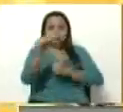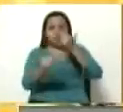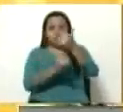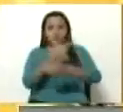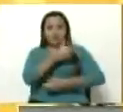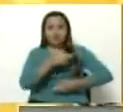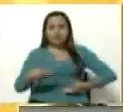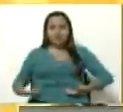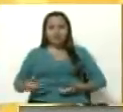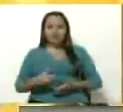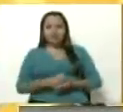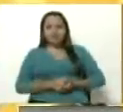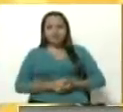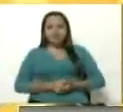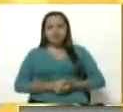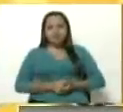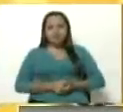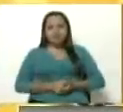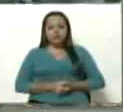vicepresidente